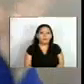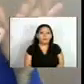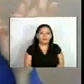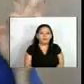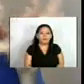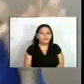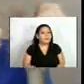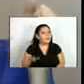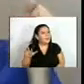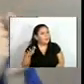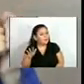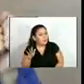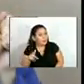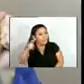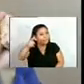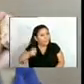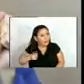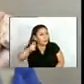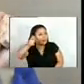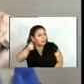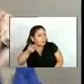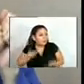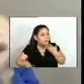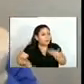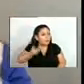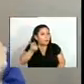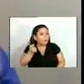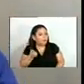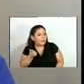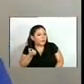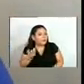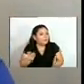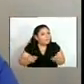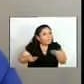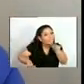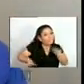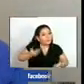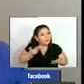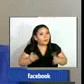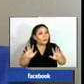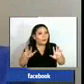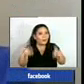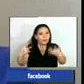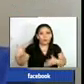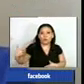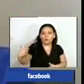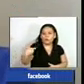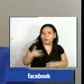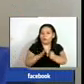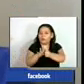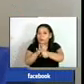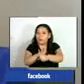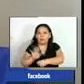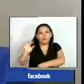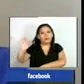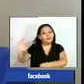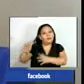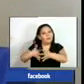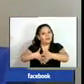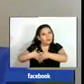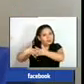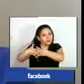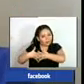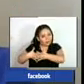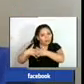Faltan algunos meses hipotéticamente para tener una vacuna contra el COVID-19 y en Estados Unidos